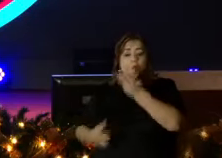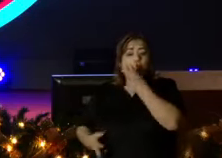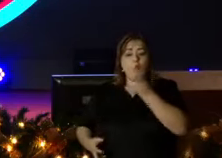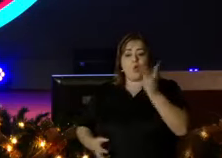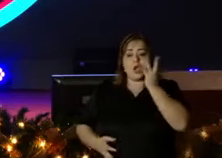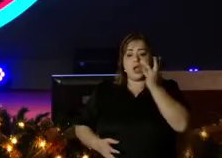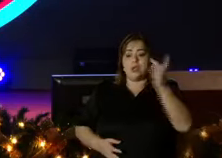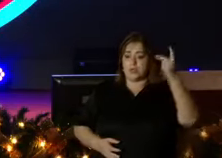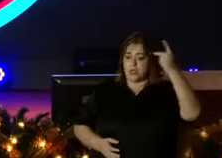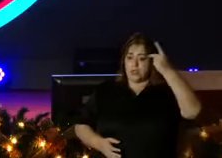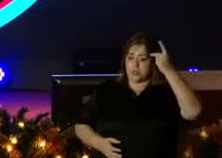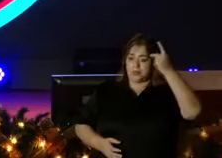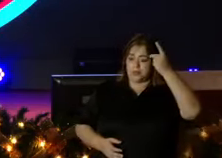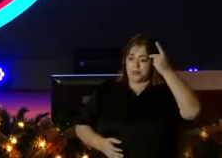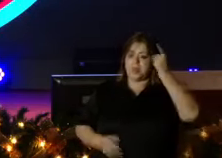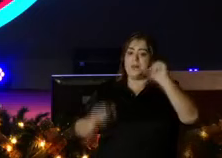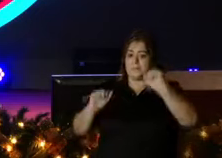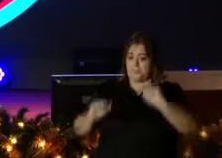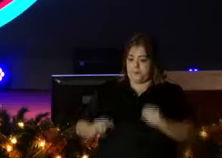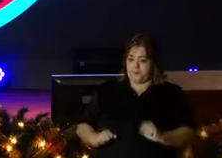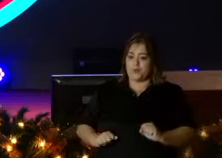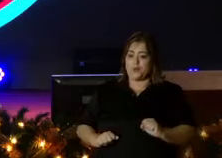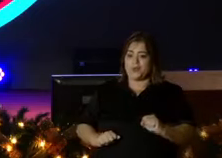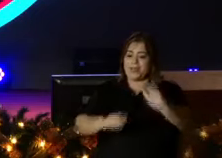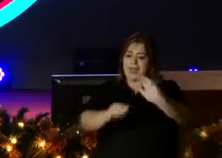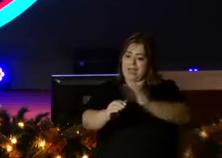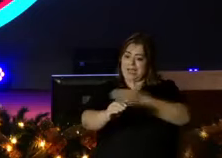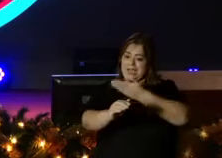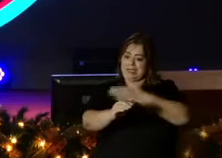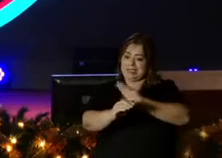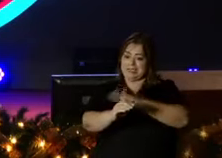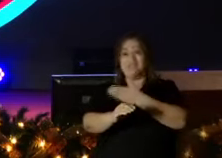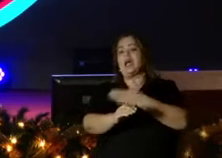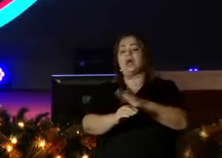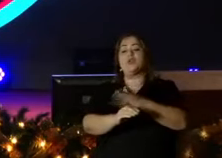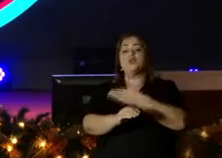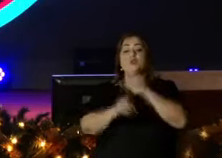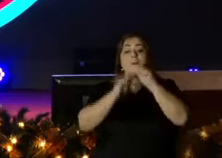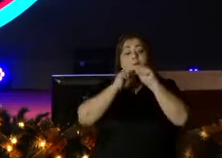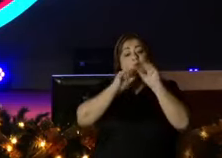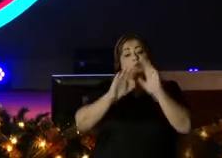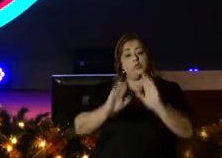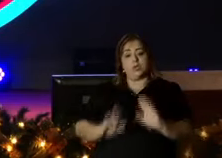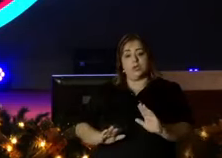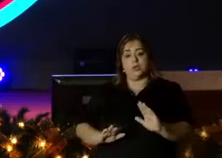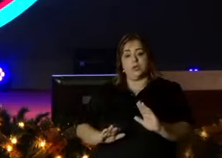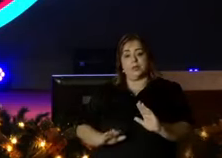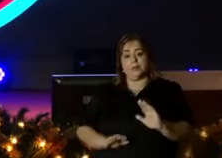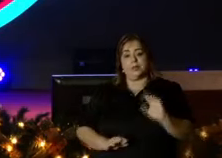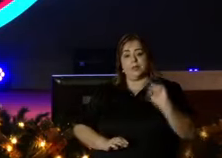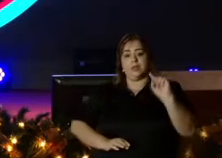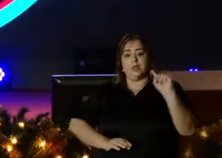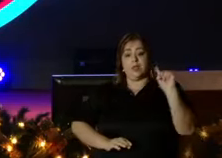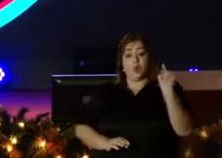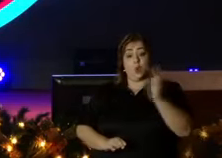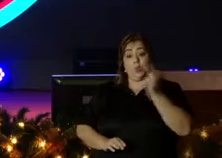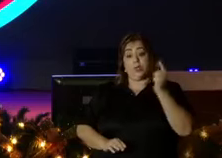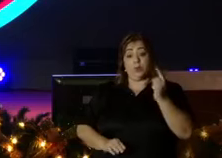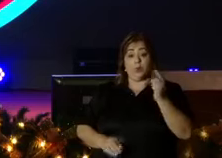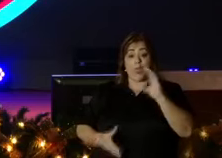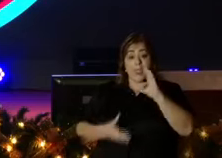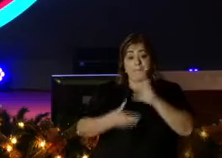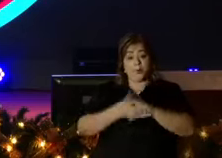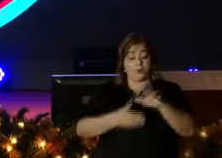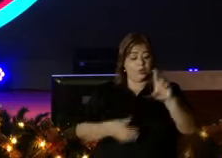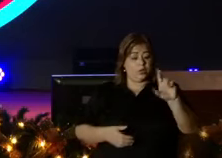la oportunidad de poder traerles música que habla y canción que bendice. Lo único que Rafael no pudo viajar conmigo, usted sabe